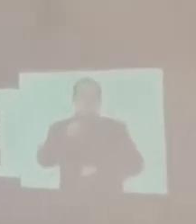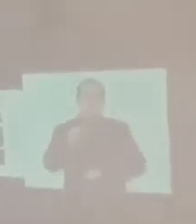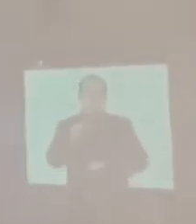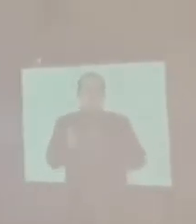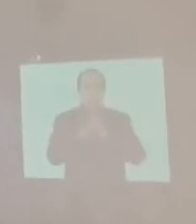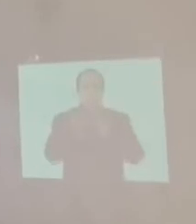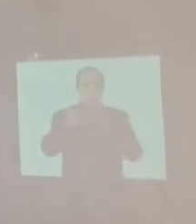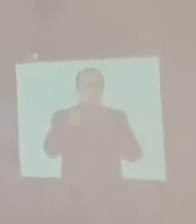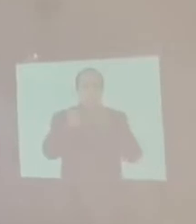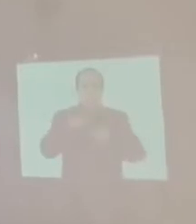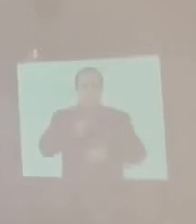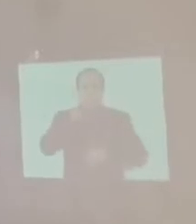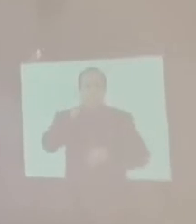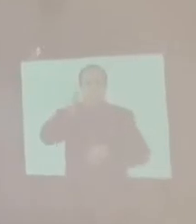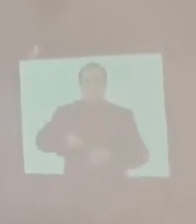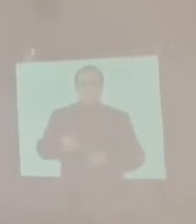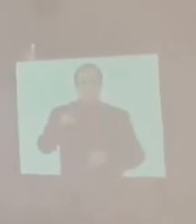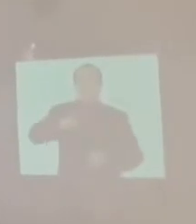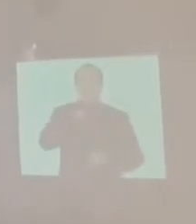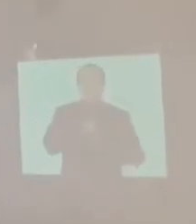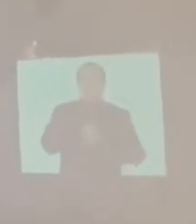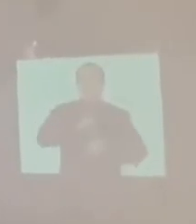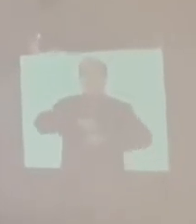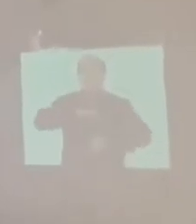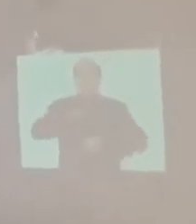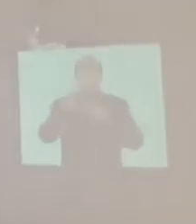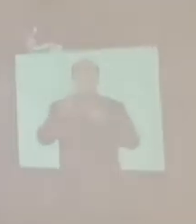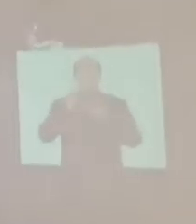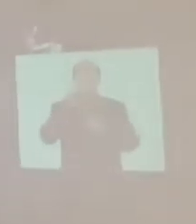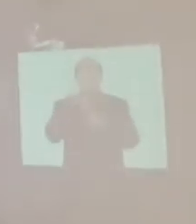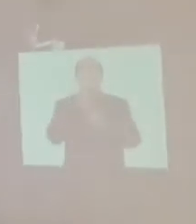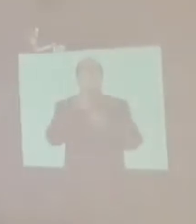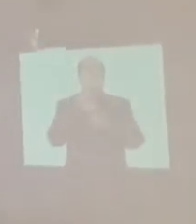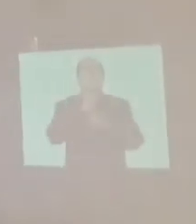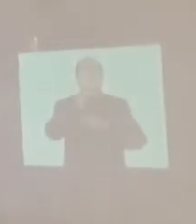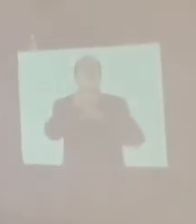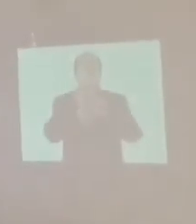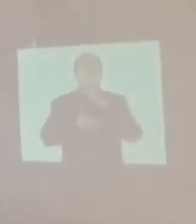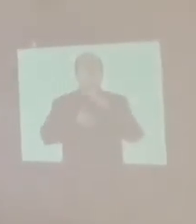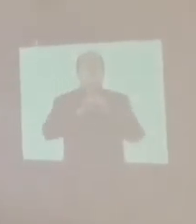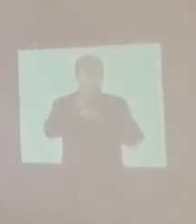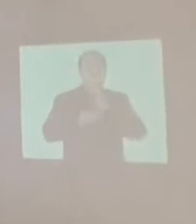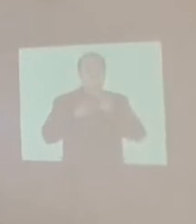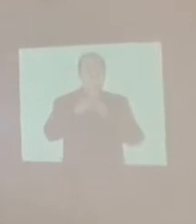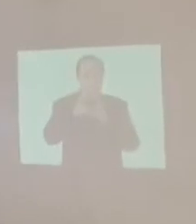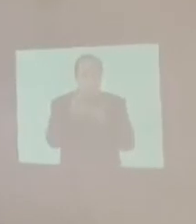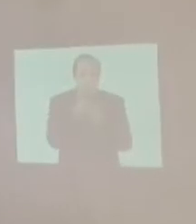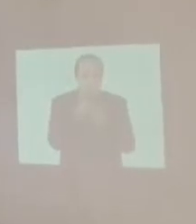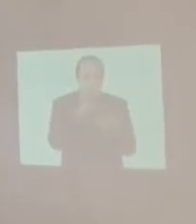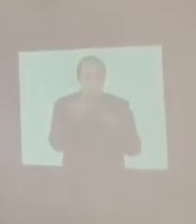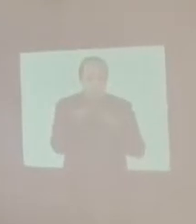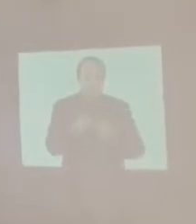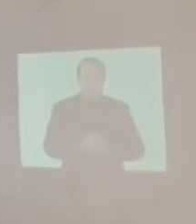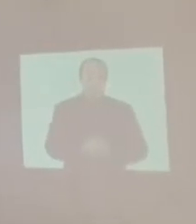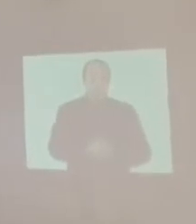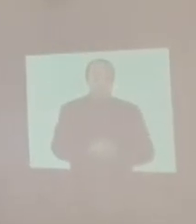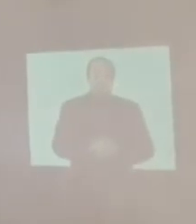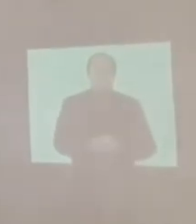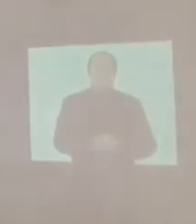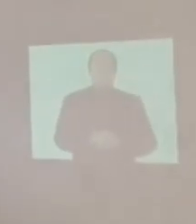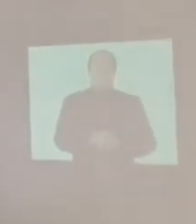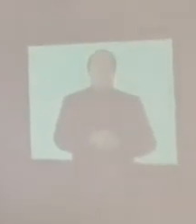vez, porque nos da mucho orgullo. Somos la ciudad más conectada del mundo. Nuestra contribución a